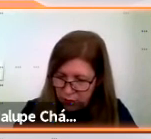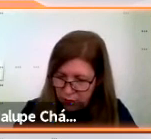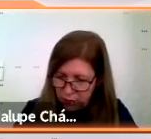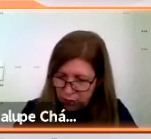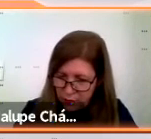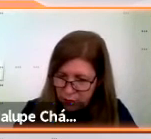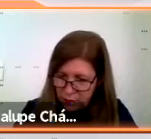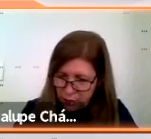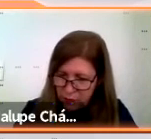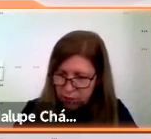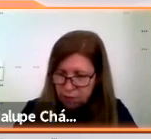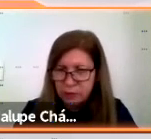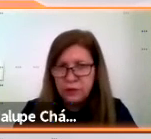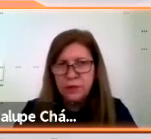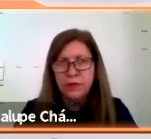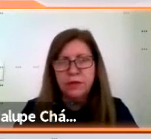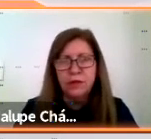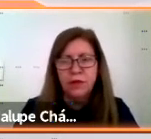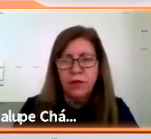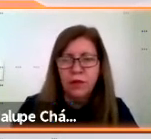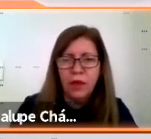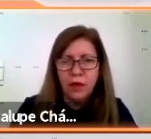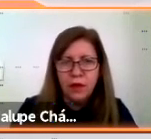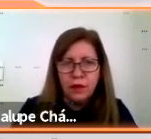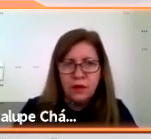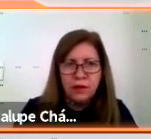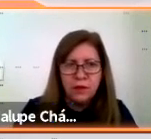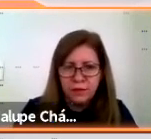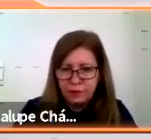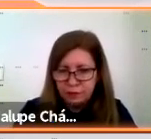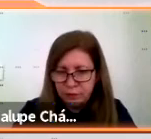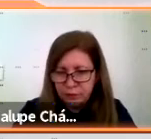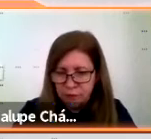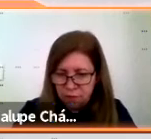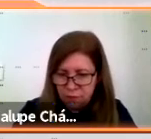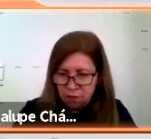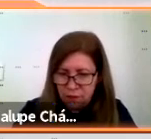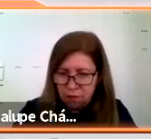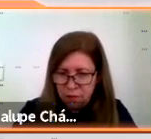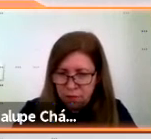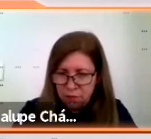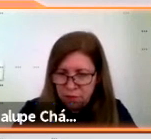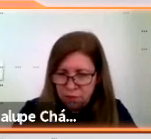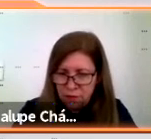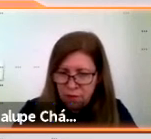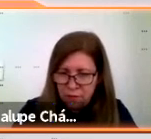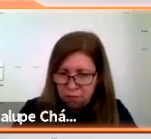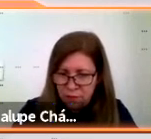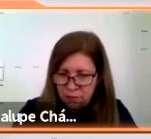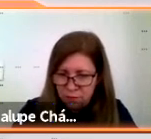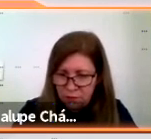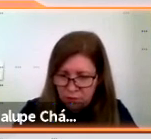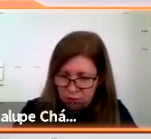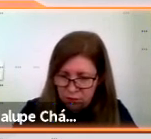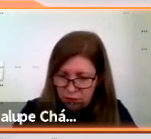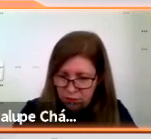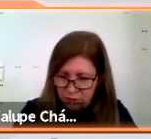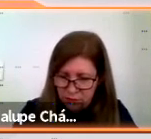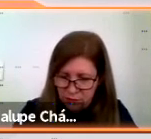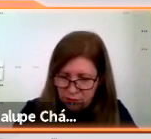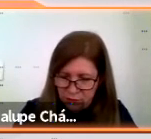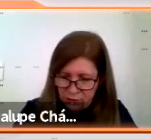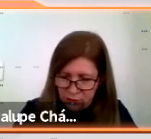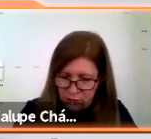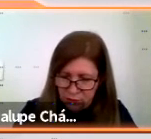acoso sexual. Es también cierto que muchas de las dependencias aún no lo han implementado, por lo que en este contexto la